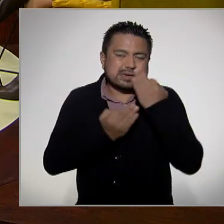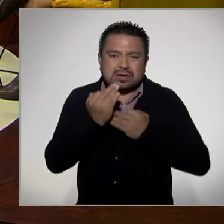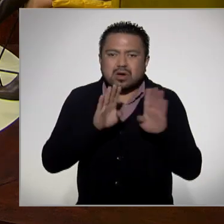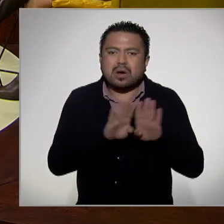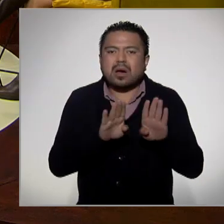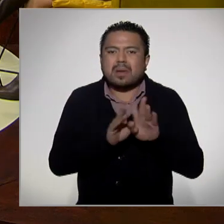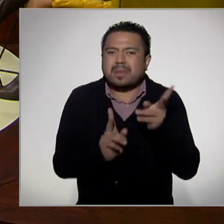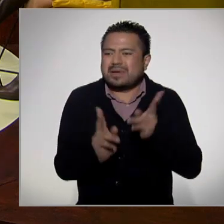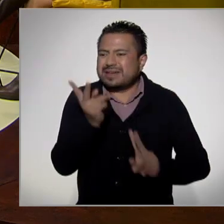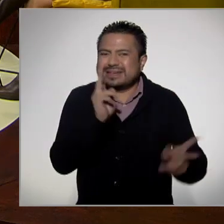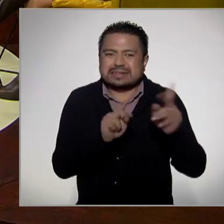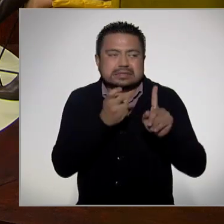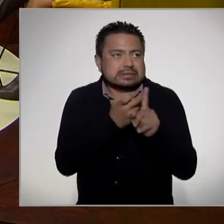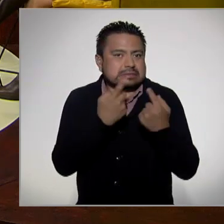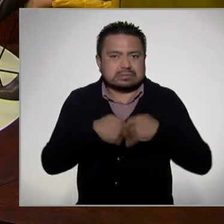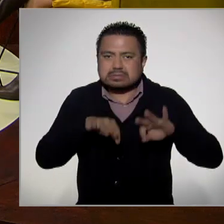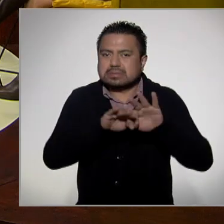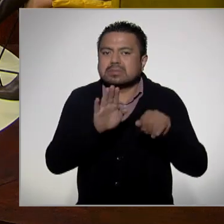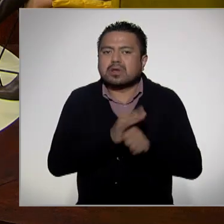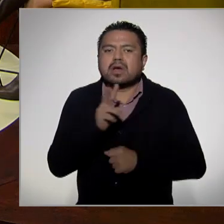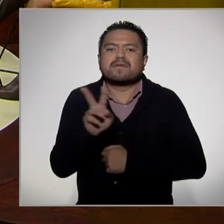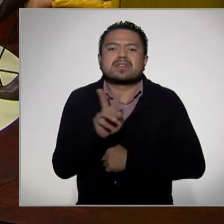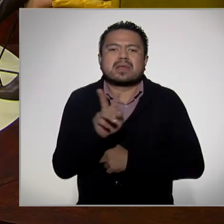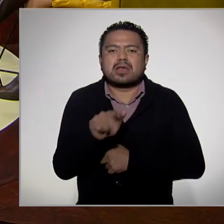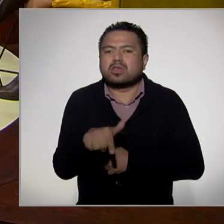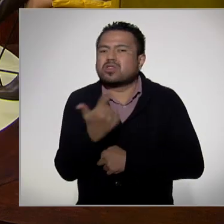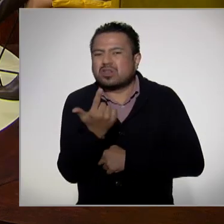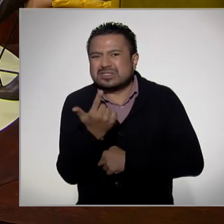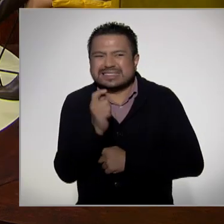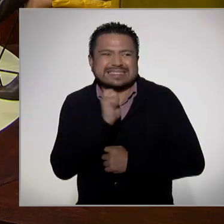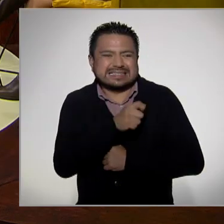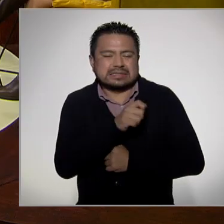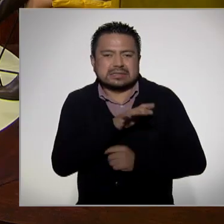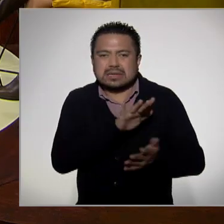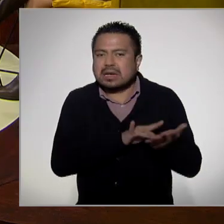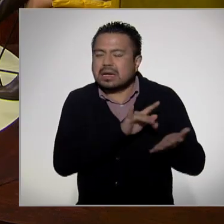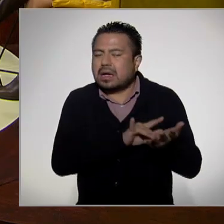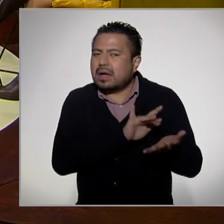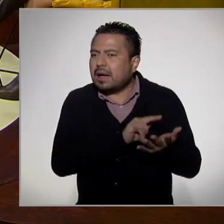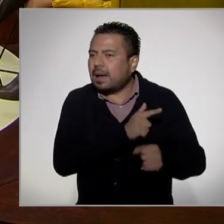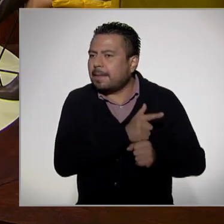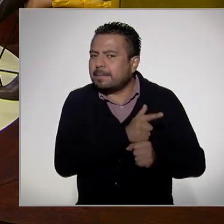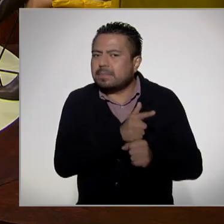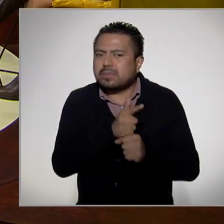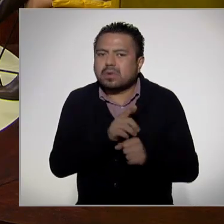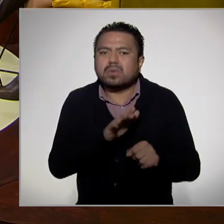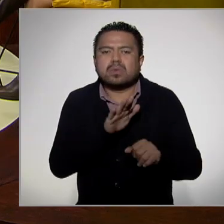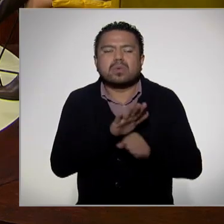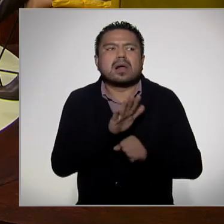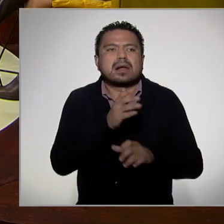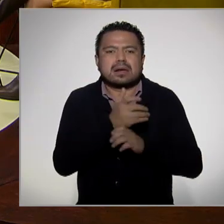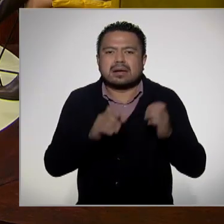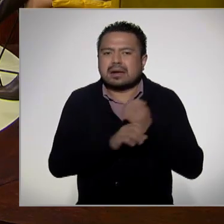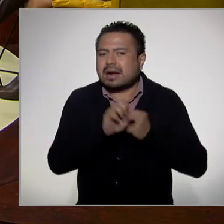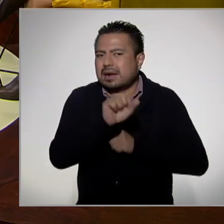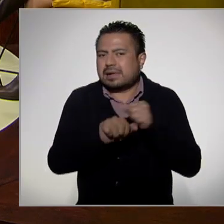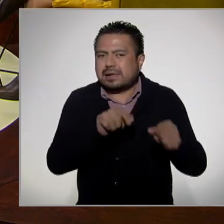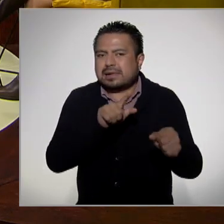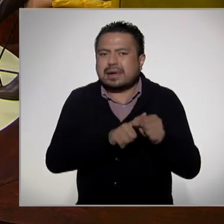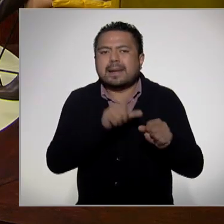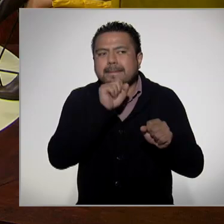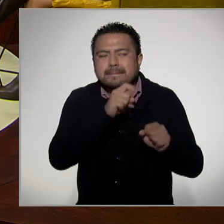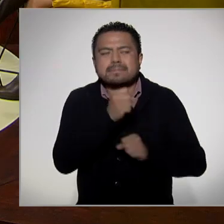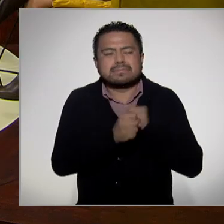veganismo es importante porque la vitamina b12 por ejemplo se obtiene mucho más de productos de origen animal y entonces